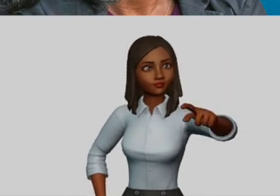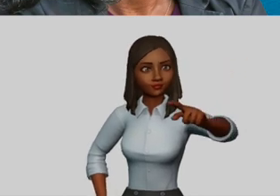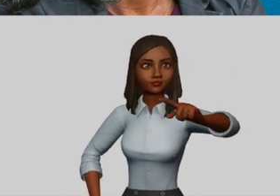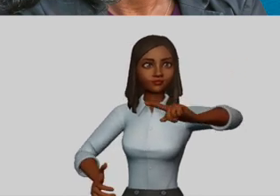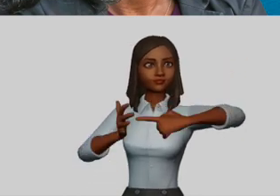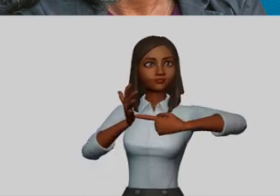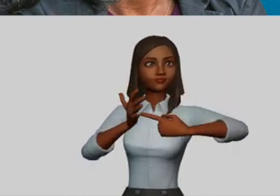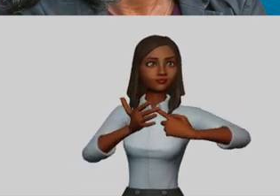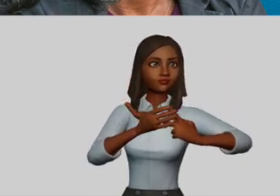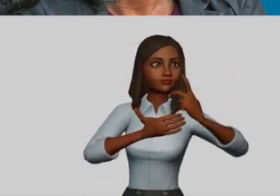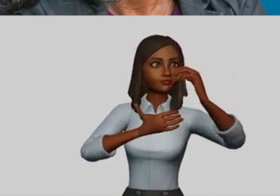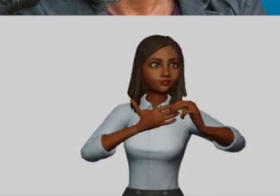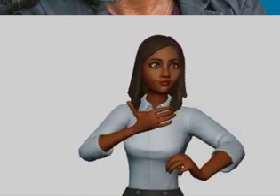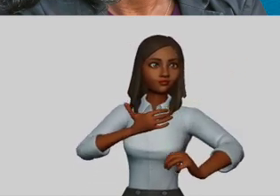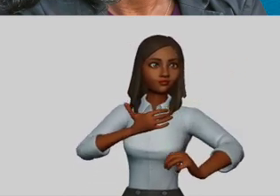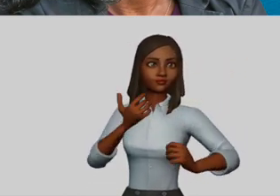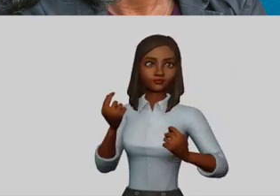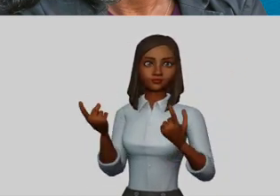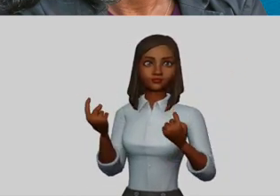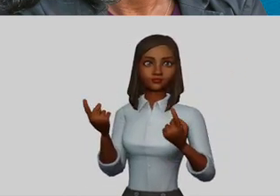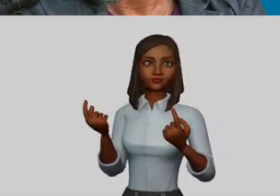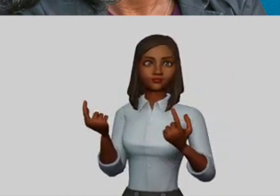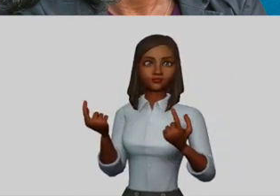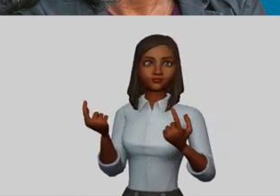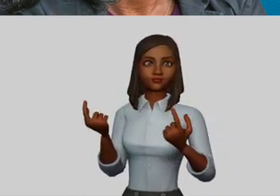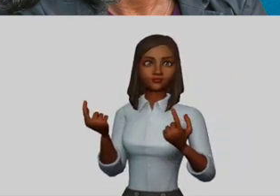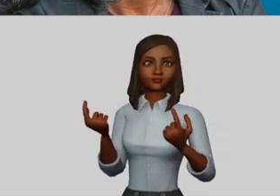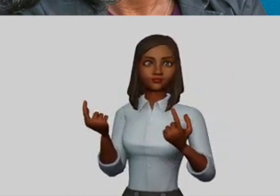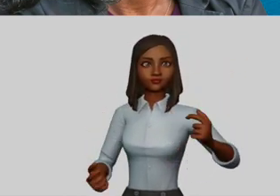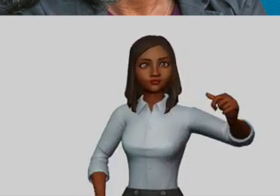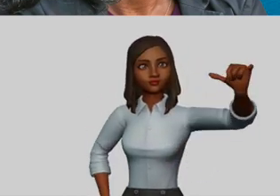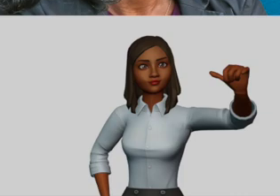es sordo. Viene de una familia sorda.